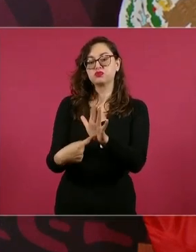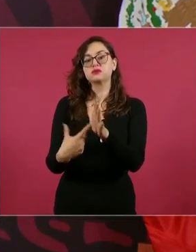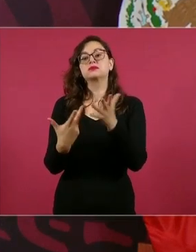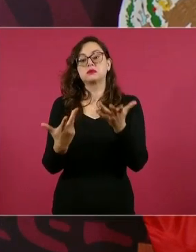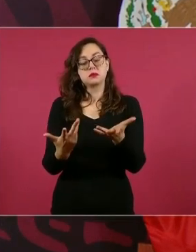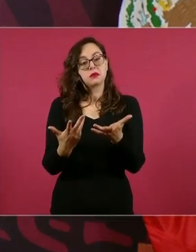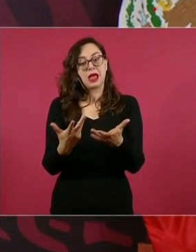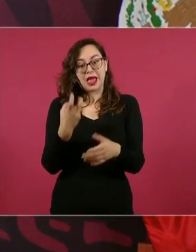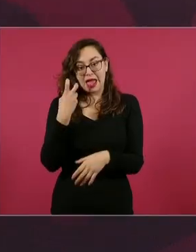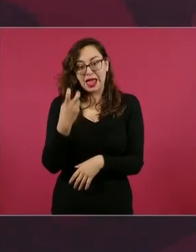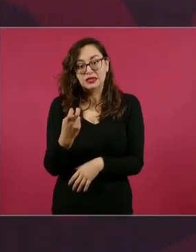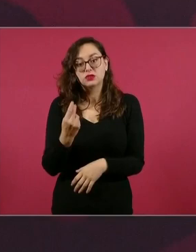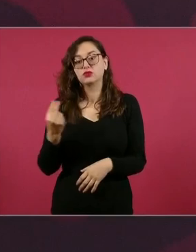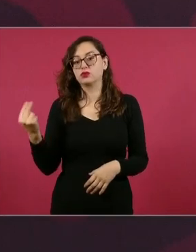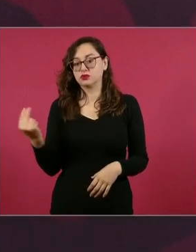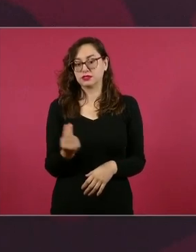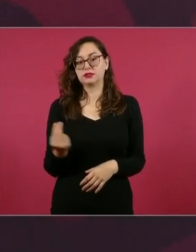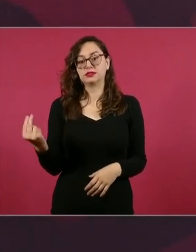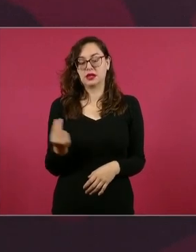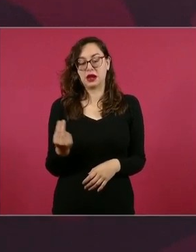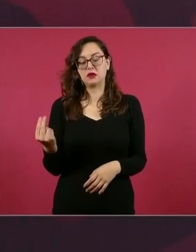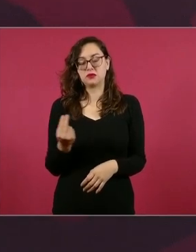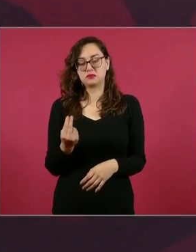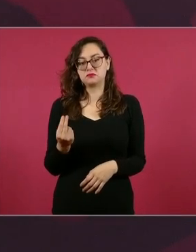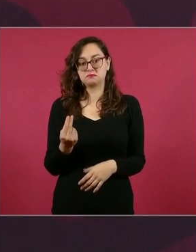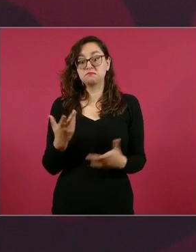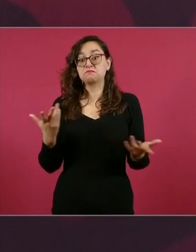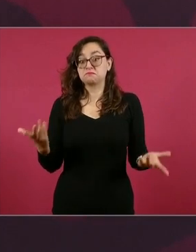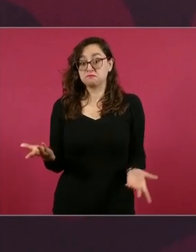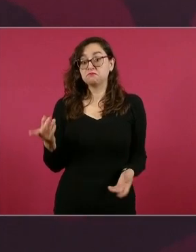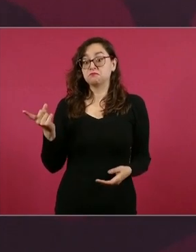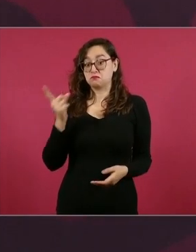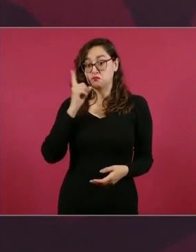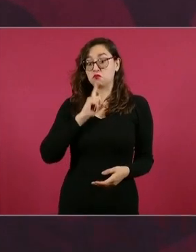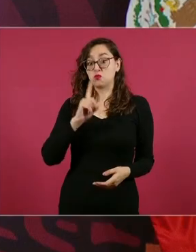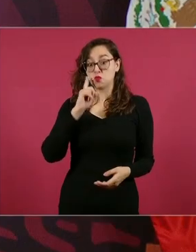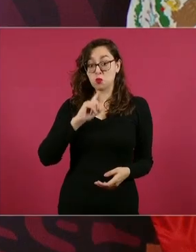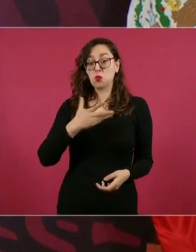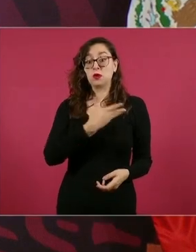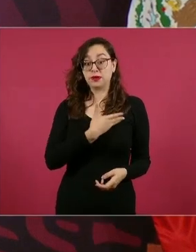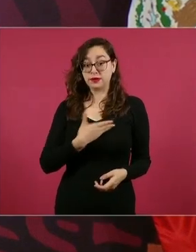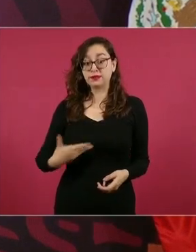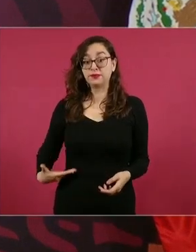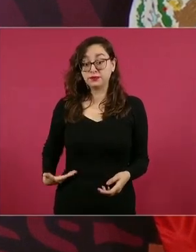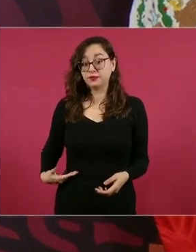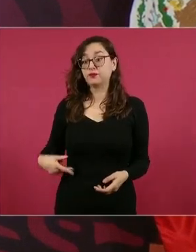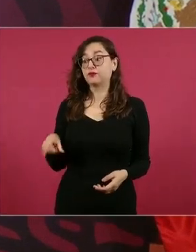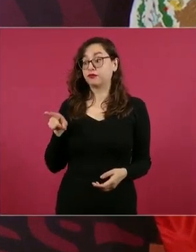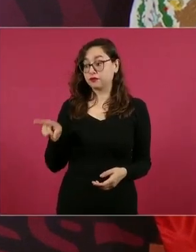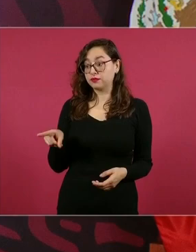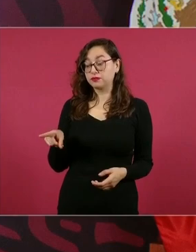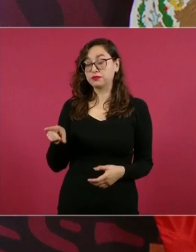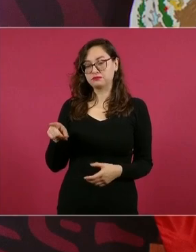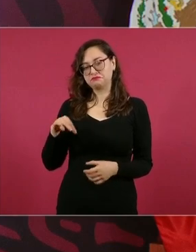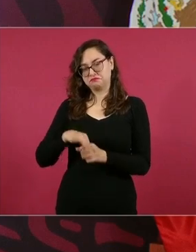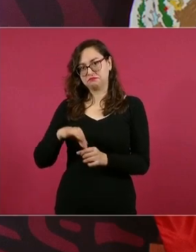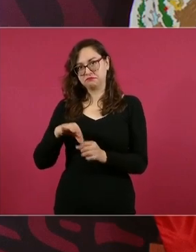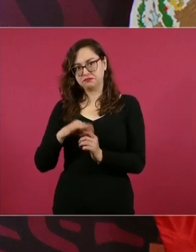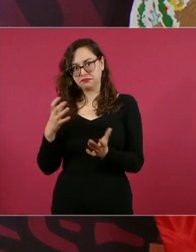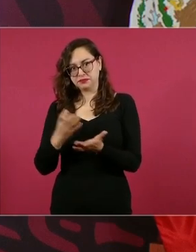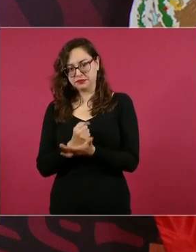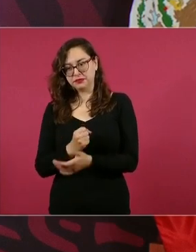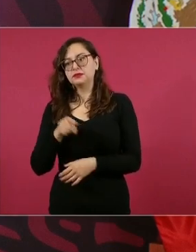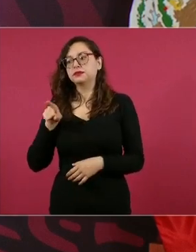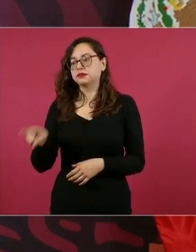bueno el que eh la presidenta electa haya